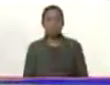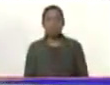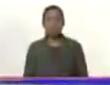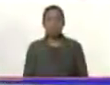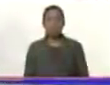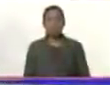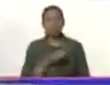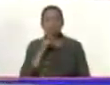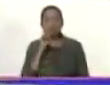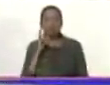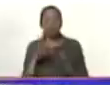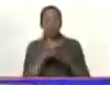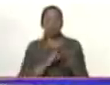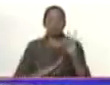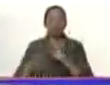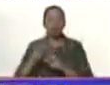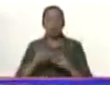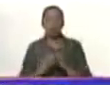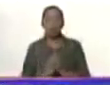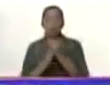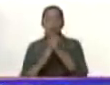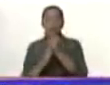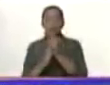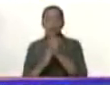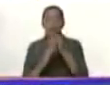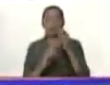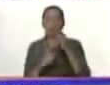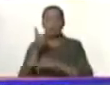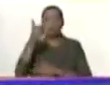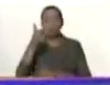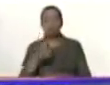En nombre de nuestro amado comandante supremo.